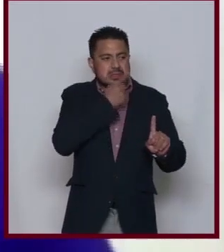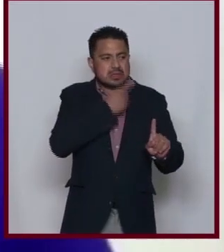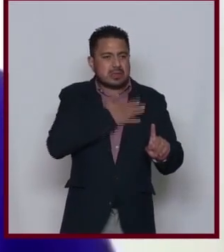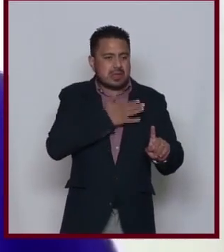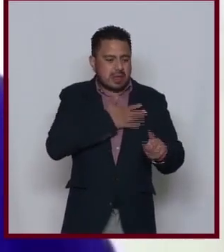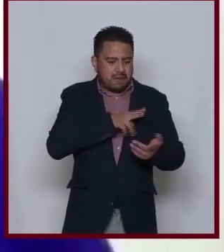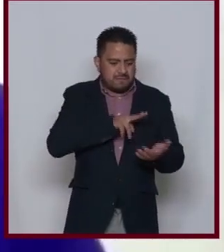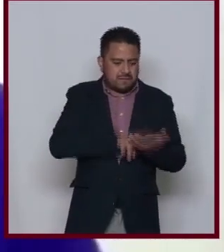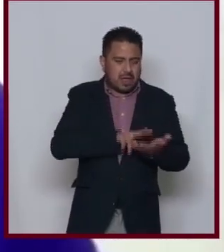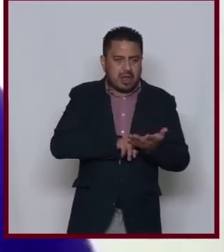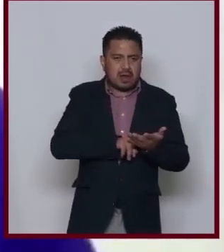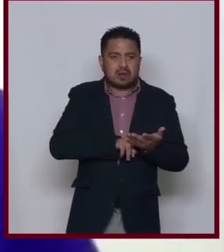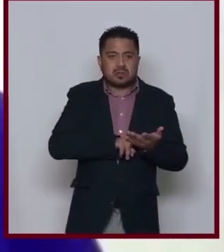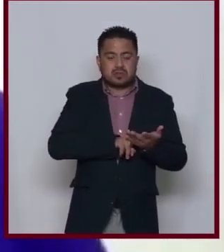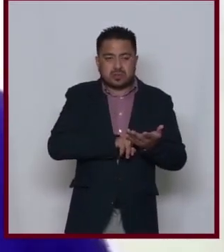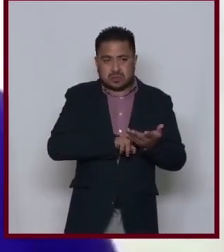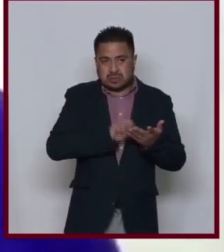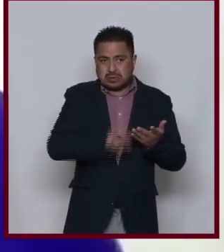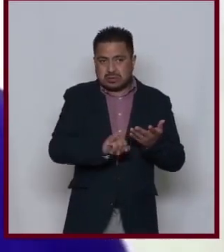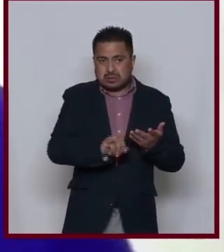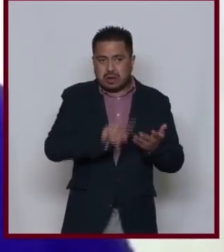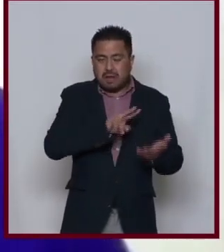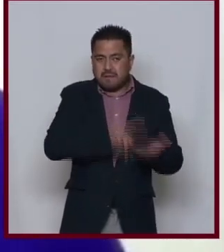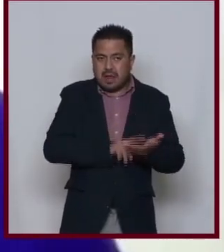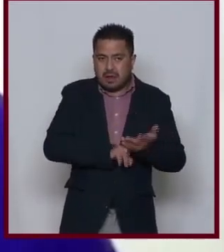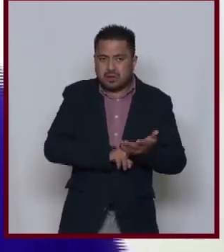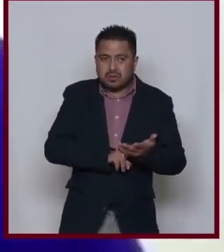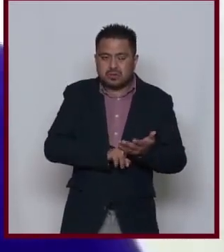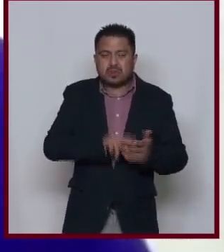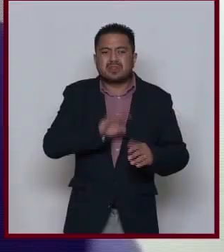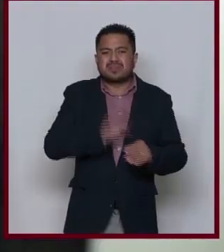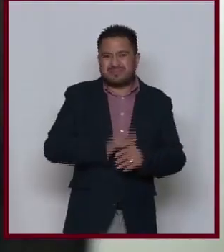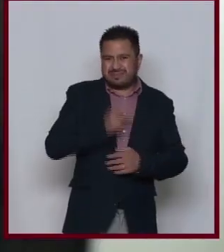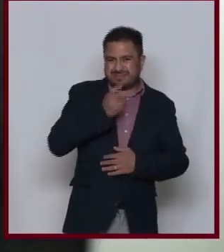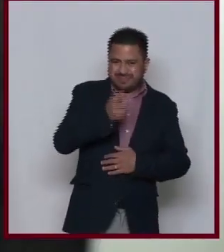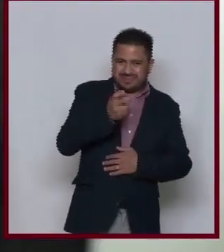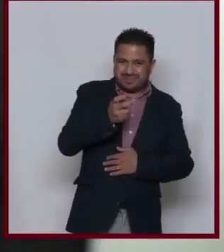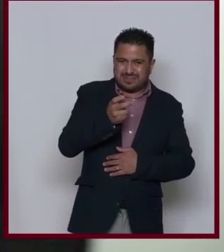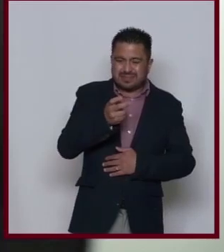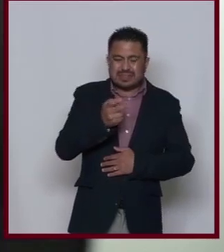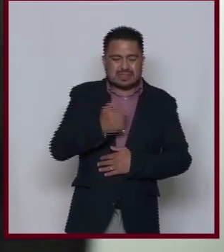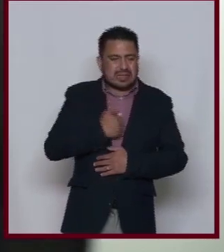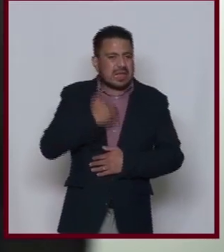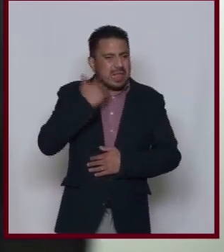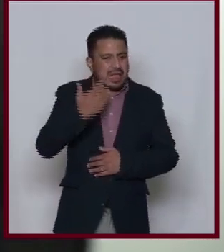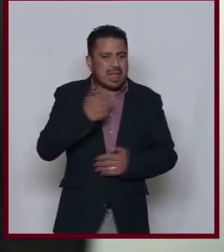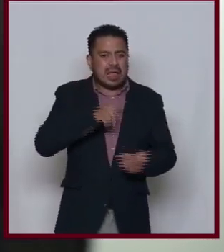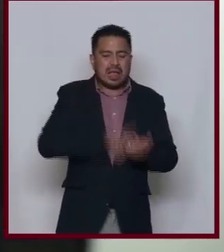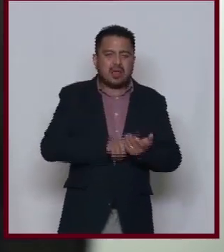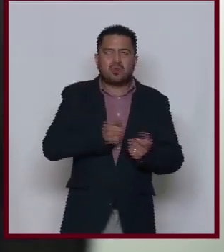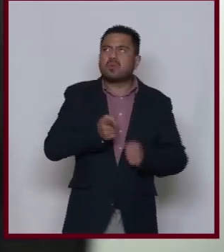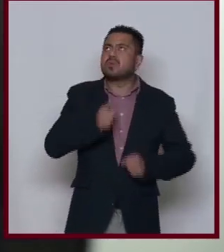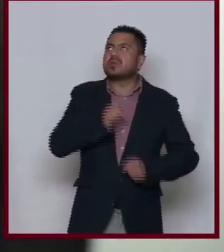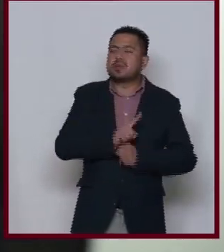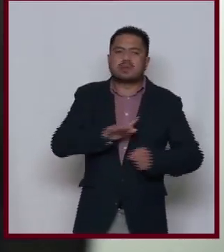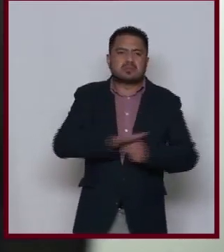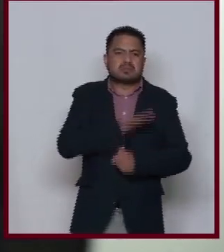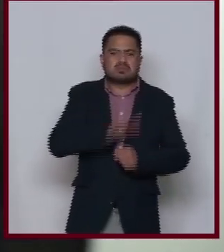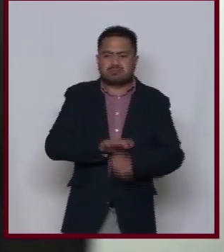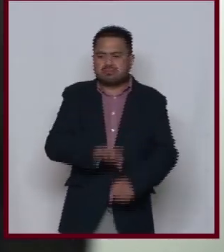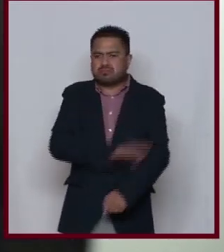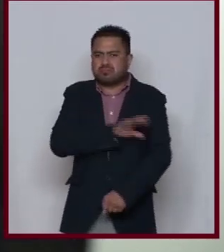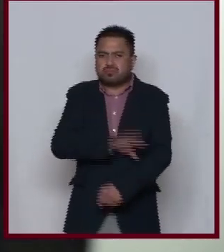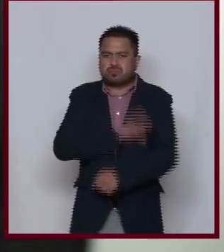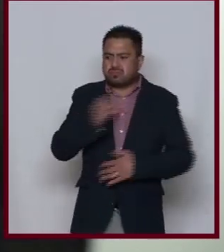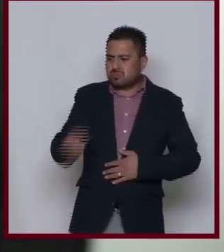somos valiosos, ¿no? Y somos valiosas. Entonces, pues justo, si quieres tener un día lleno de energía,